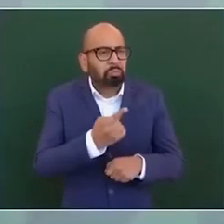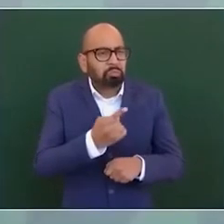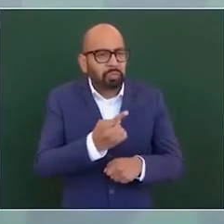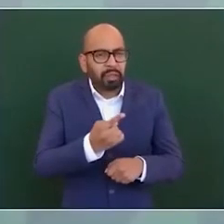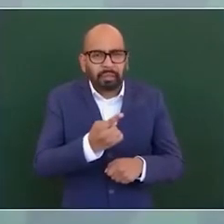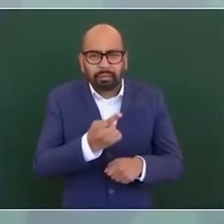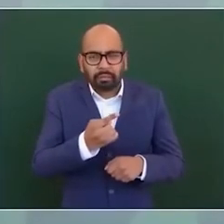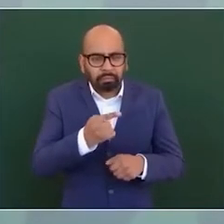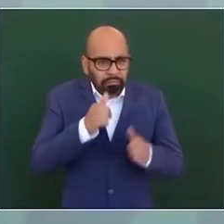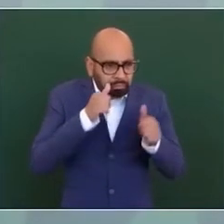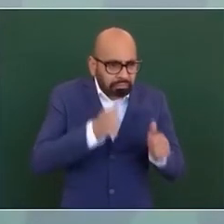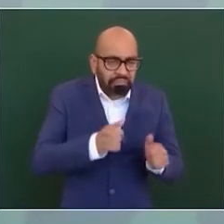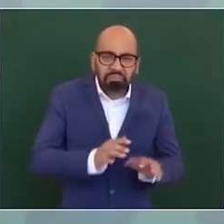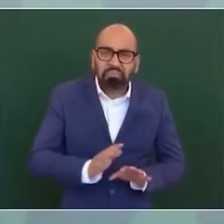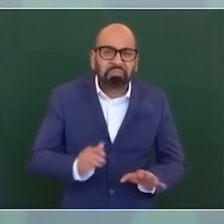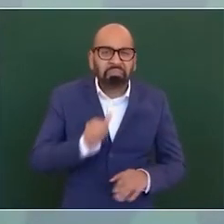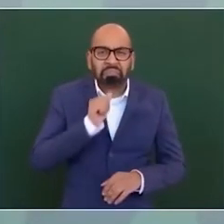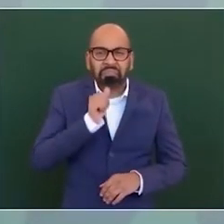pero además